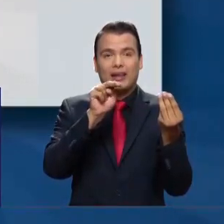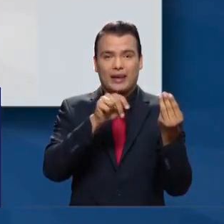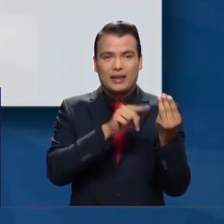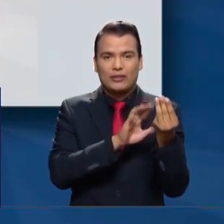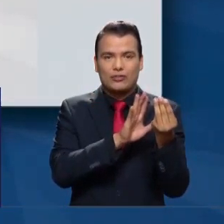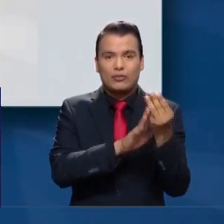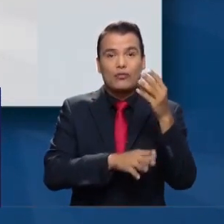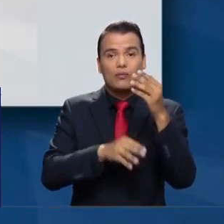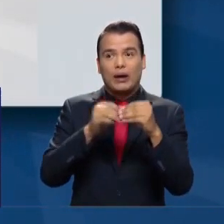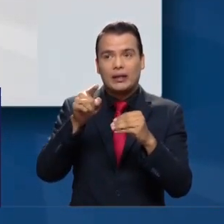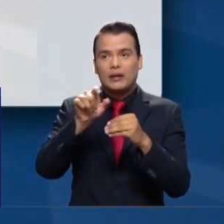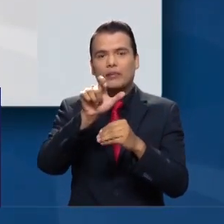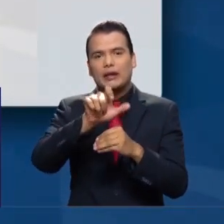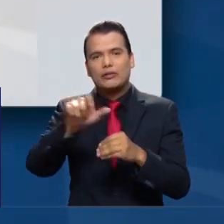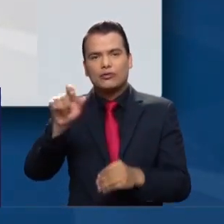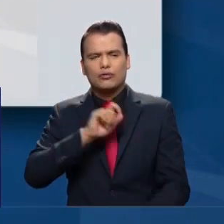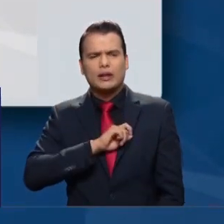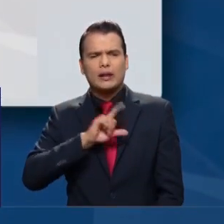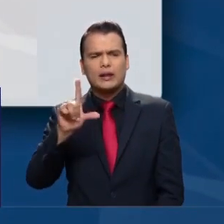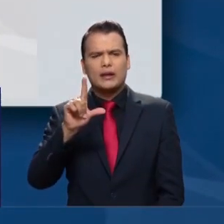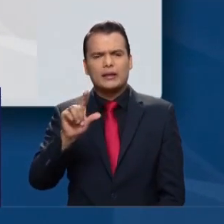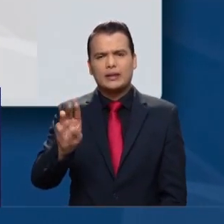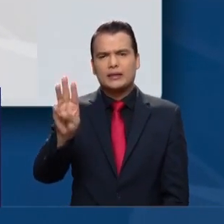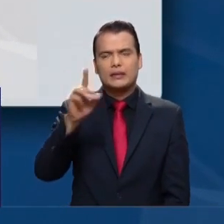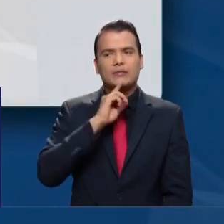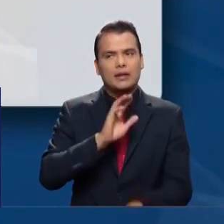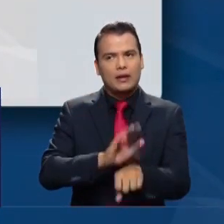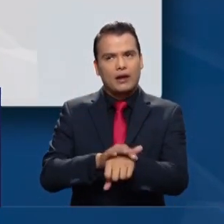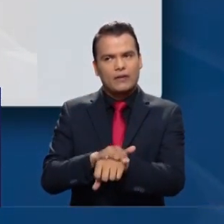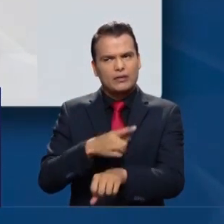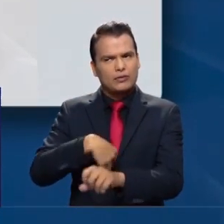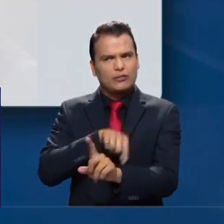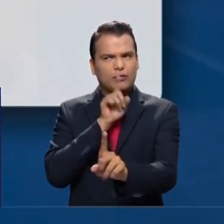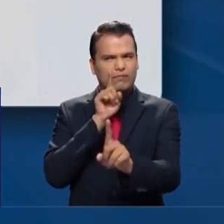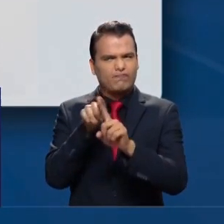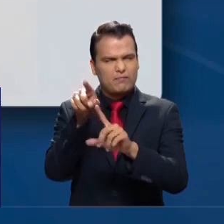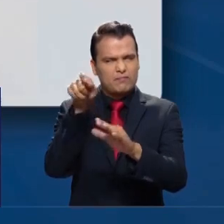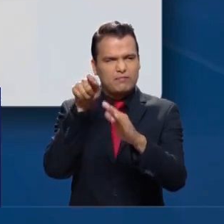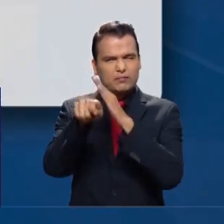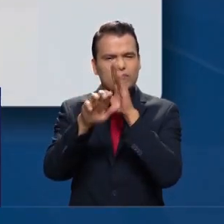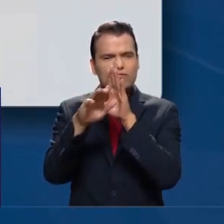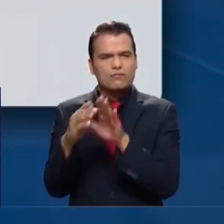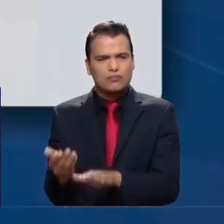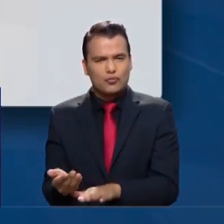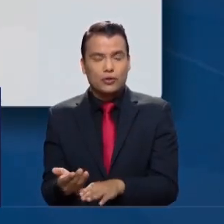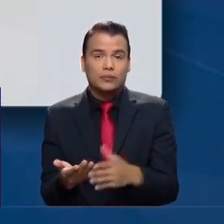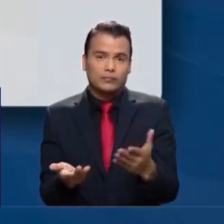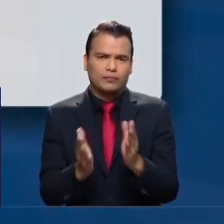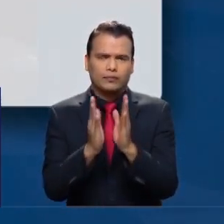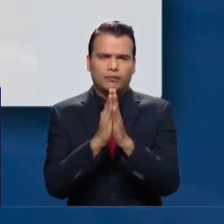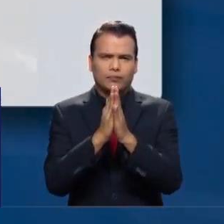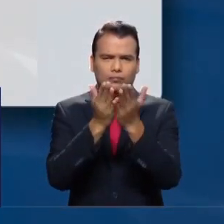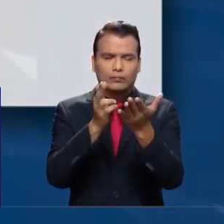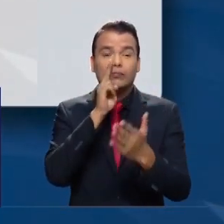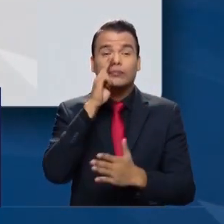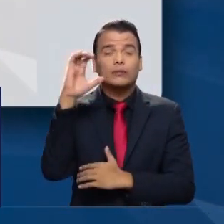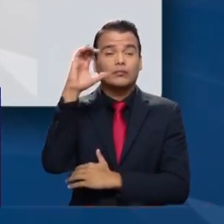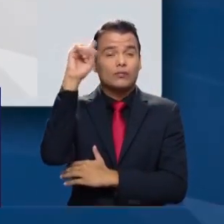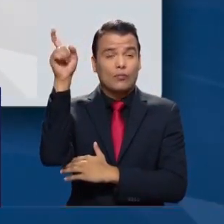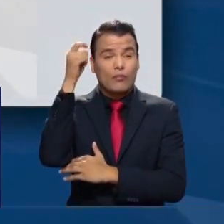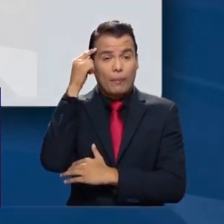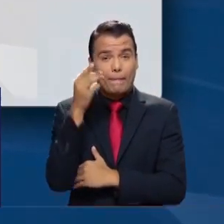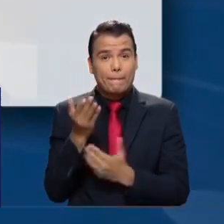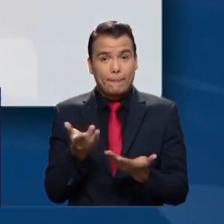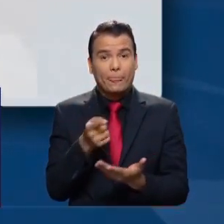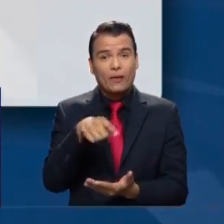Hago un llamado al gobierno nacional a que en la mesa que está habilitando con los grupos armados del